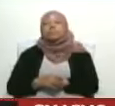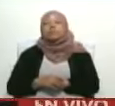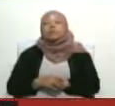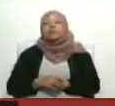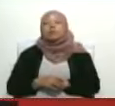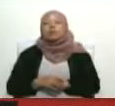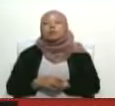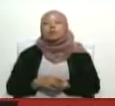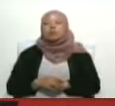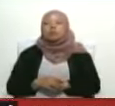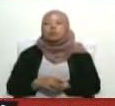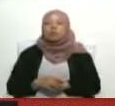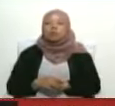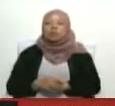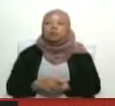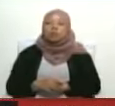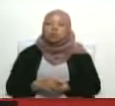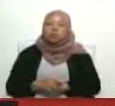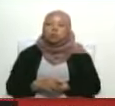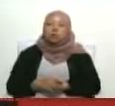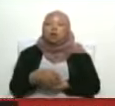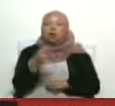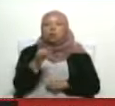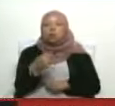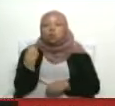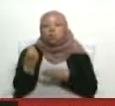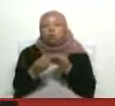Por lo tanto, es menester que